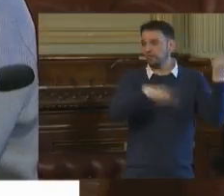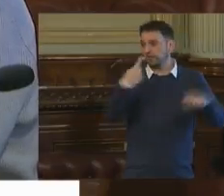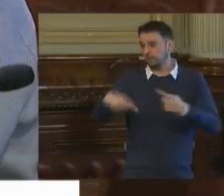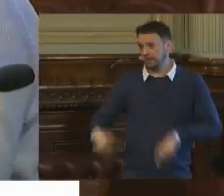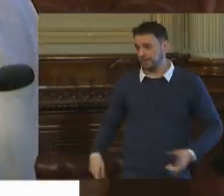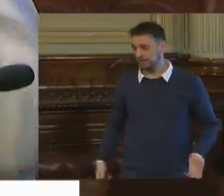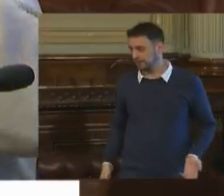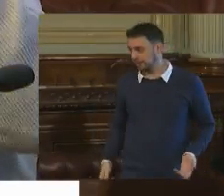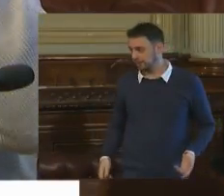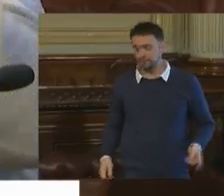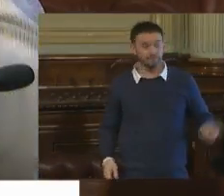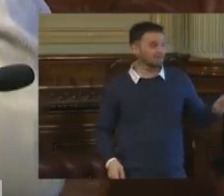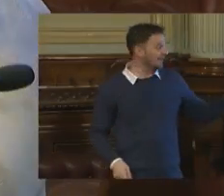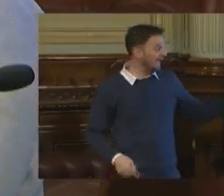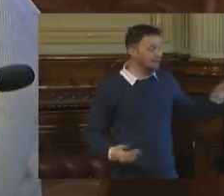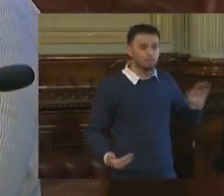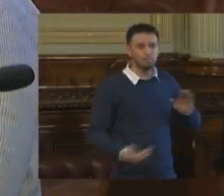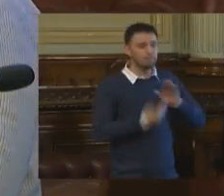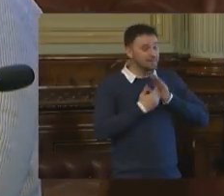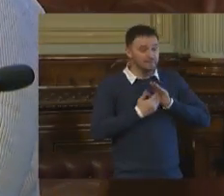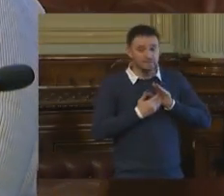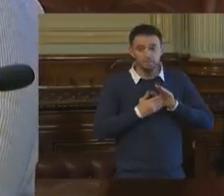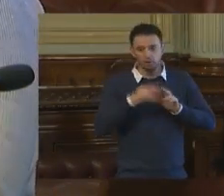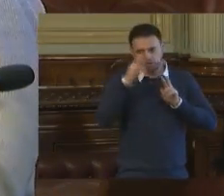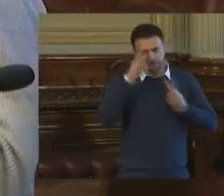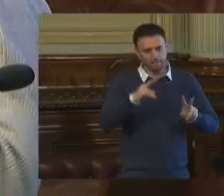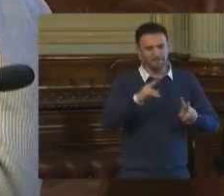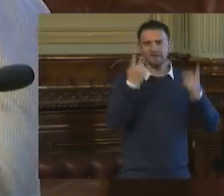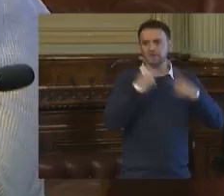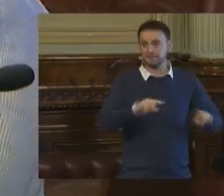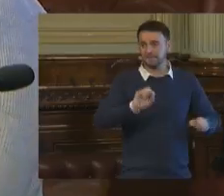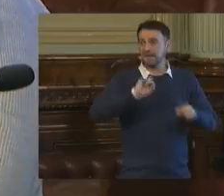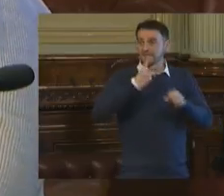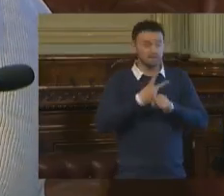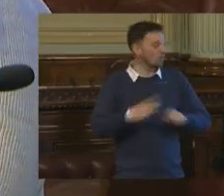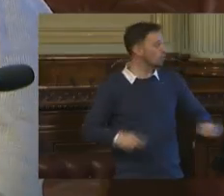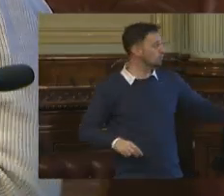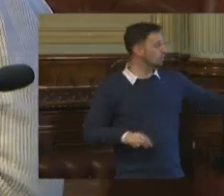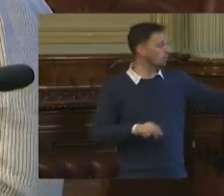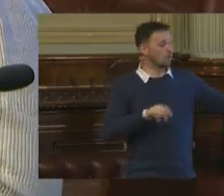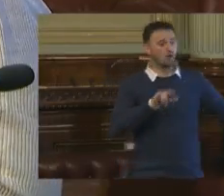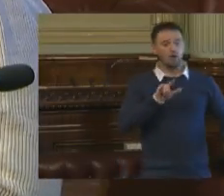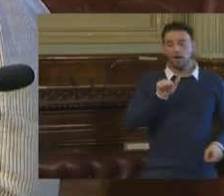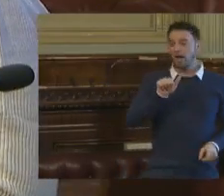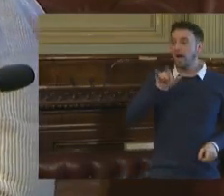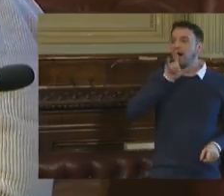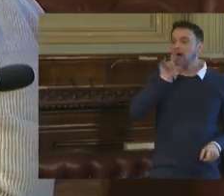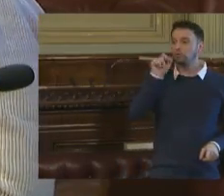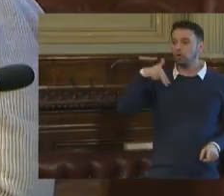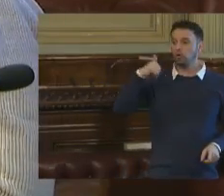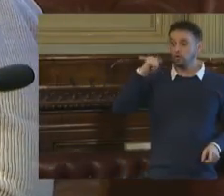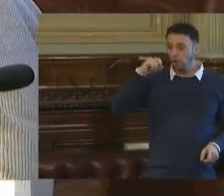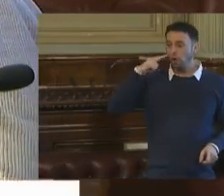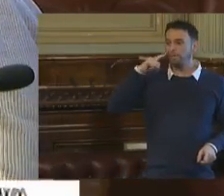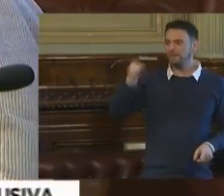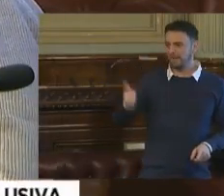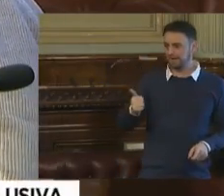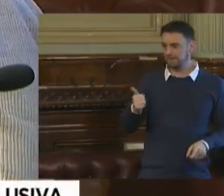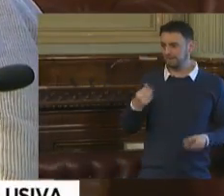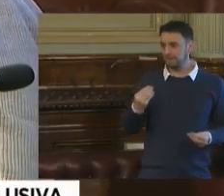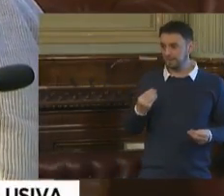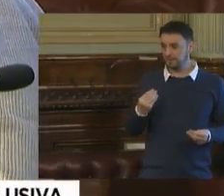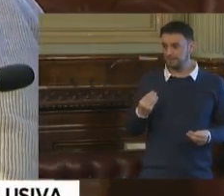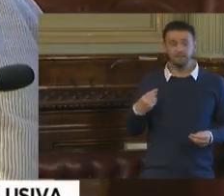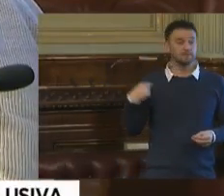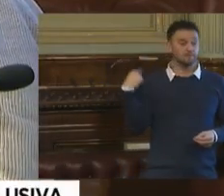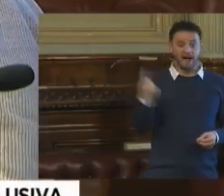entonces este es uno de los primeros principios que hay que tener claro el segundo es la autonomía todo lo que nosotros hacemos tiene que